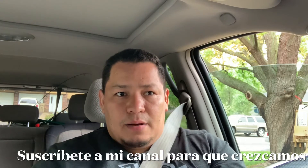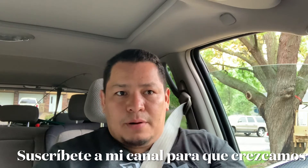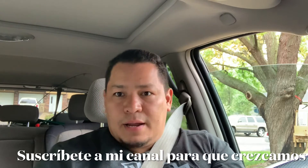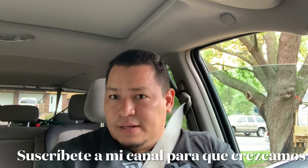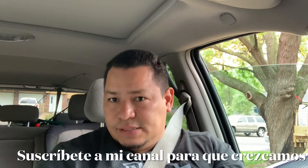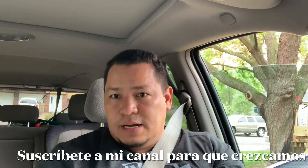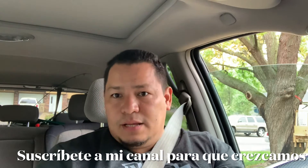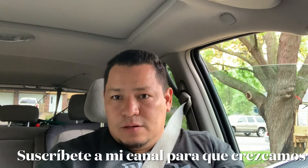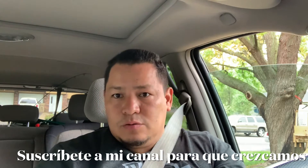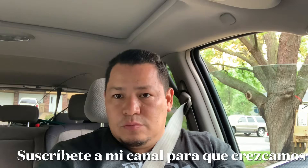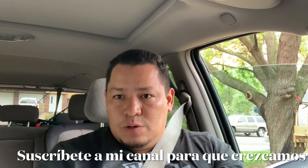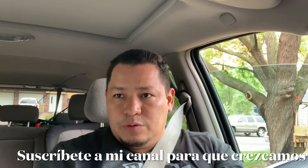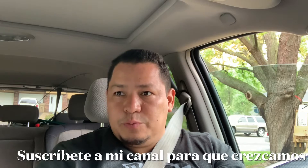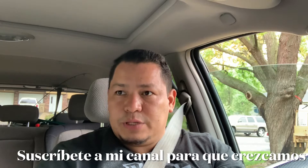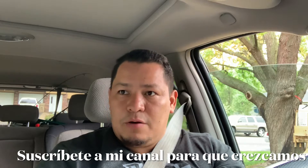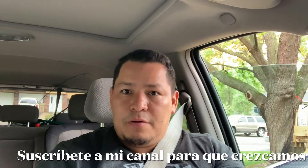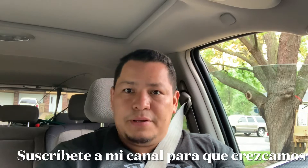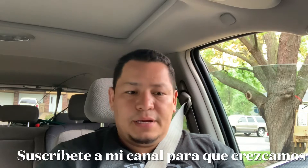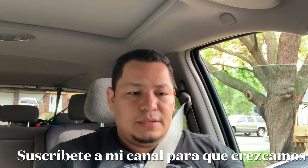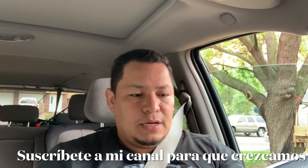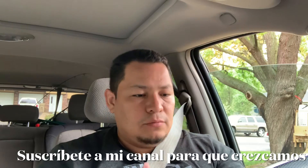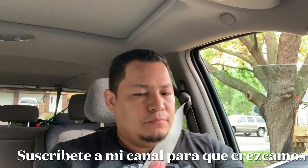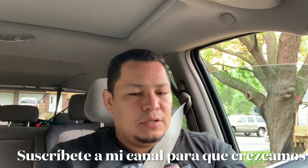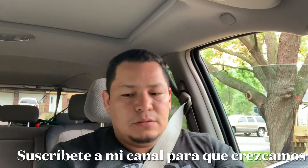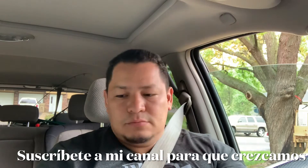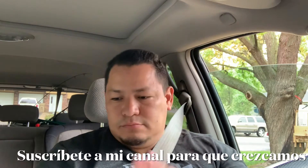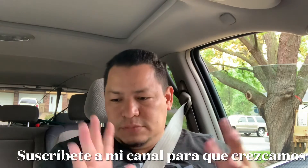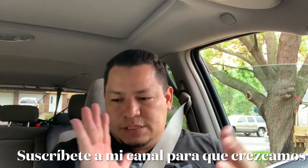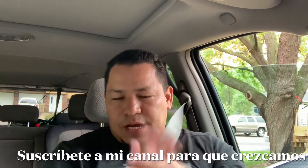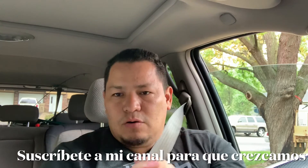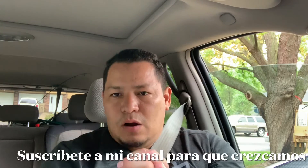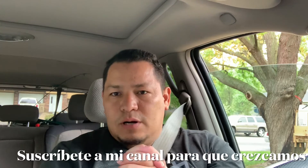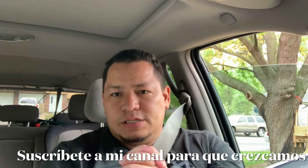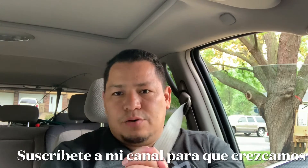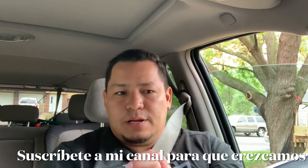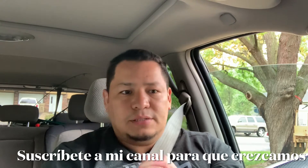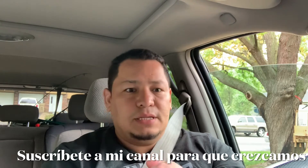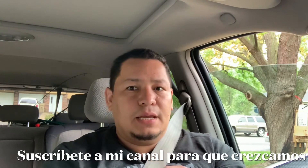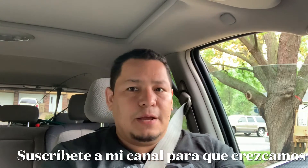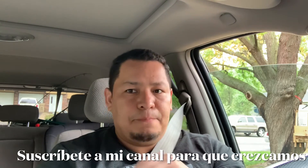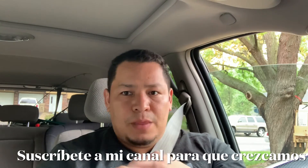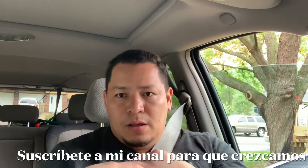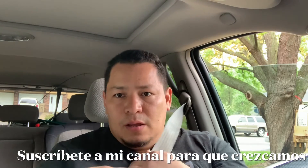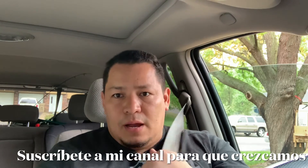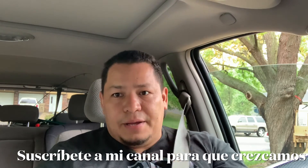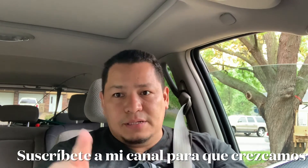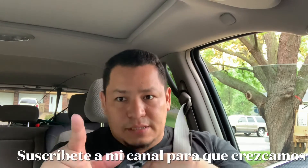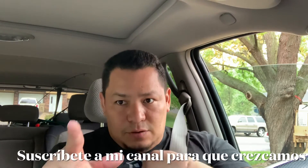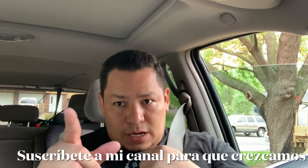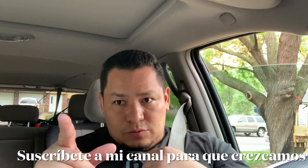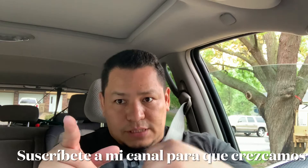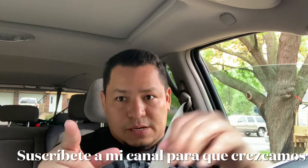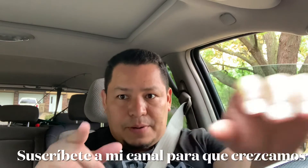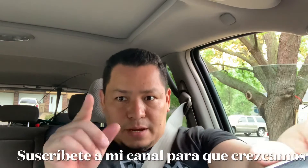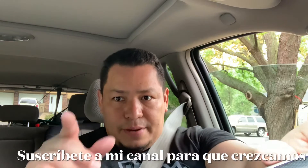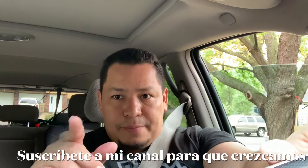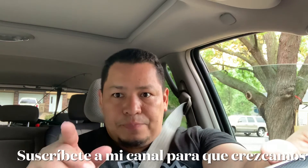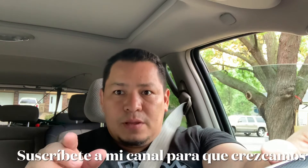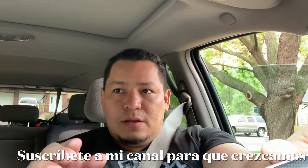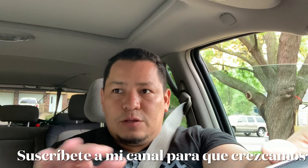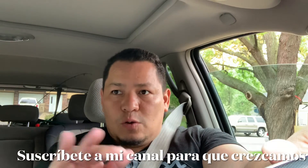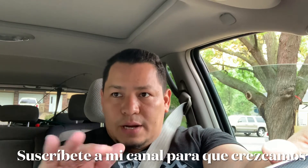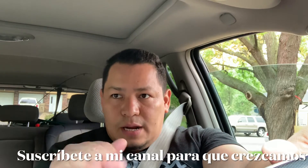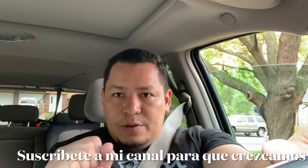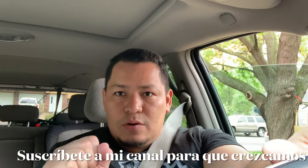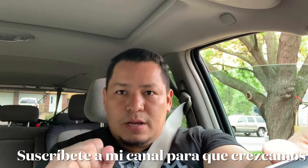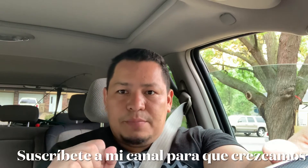la bancada ciudadana de los nuevos diputados, nuevas ideas, dijeron, se llegó la hora, señores. Así es de que ahí les dejo las noticias para que vean.